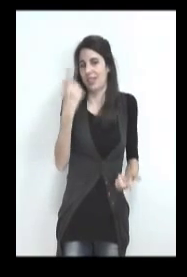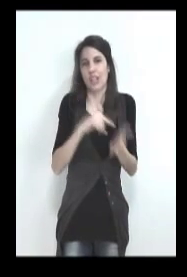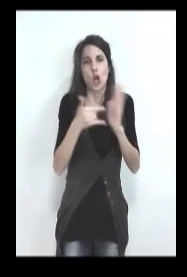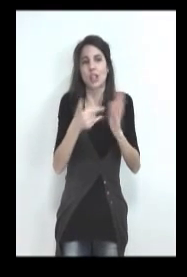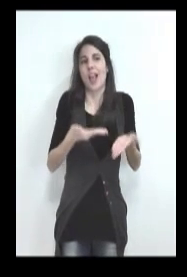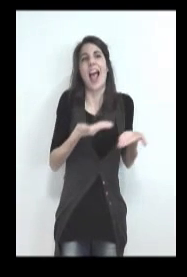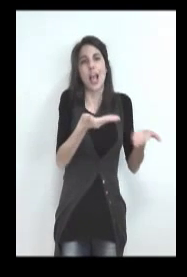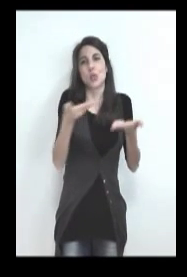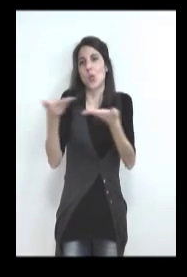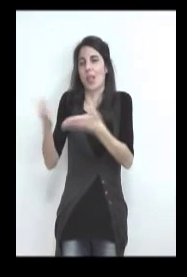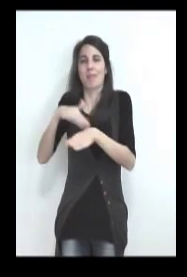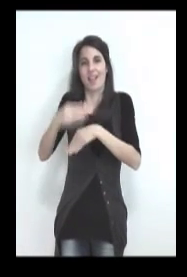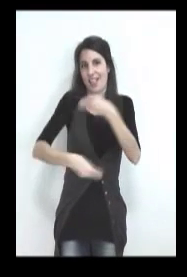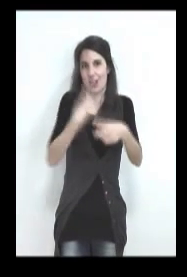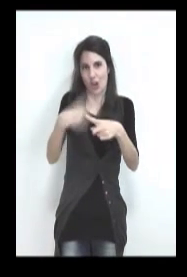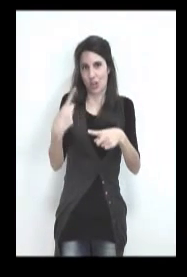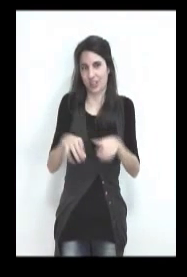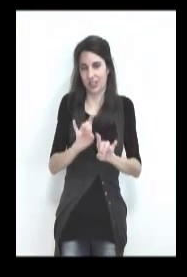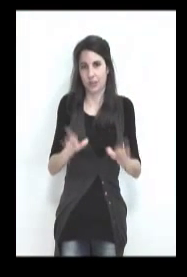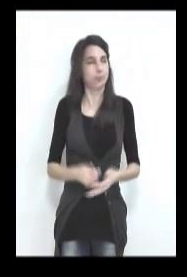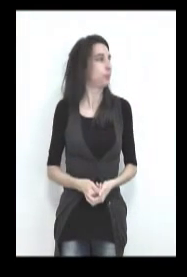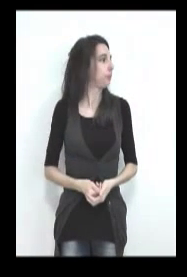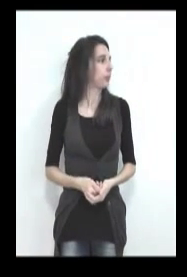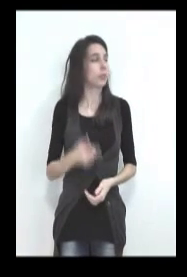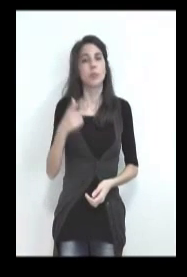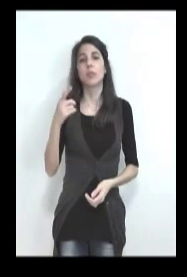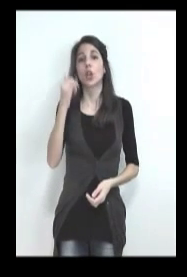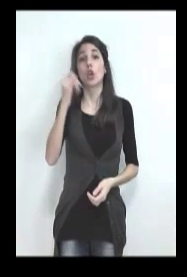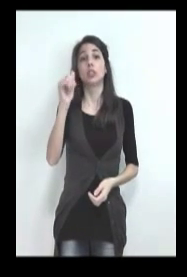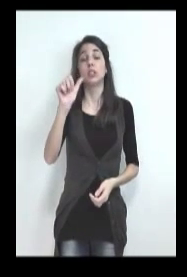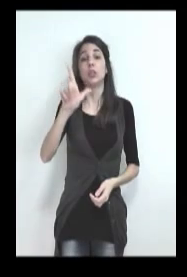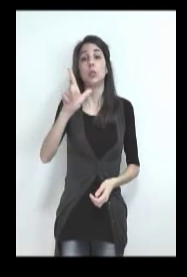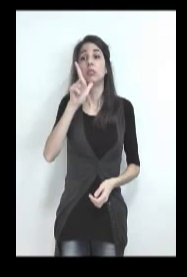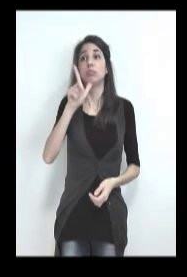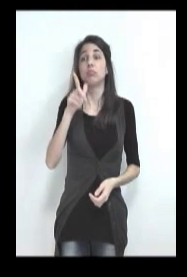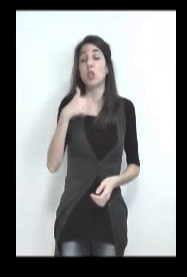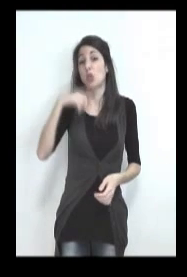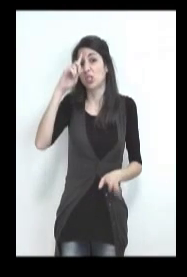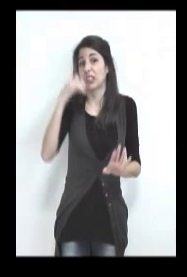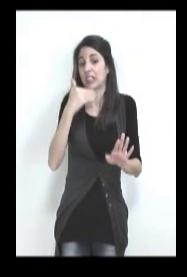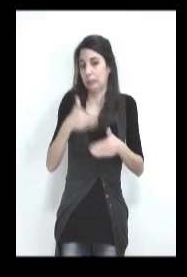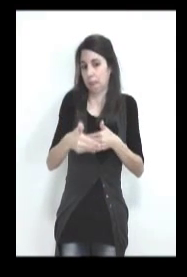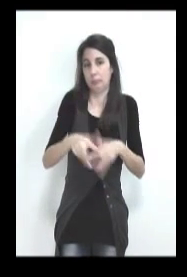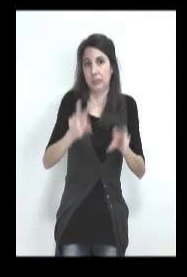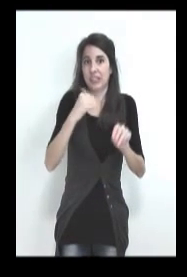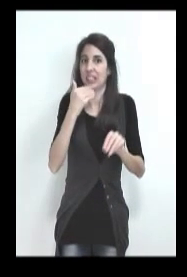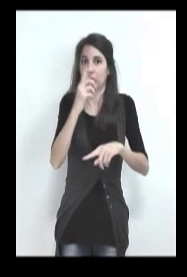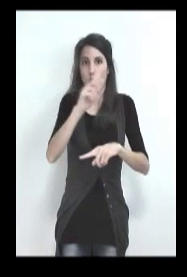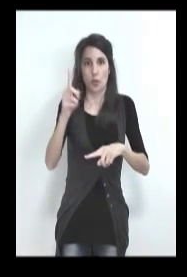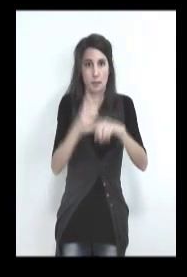ayuda a ejecutar, ¿no? Casi, no sé si tenéis algo más que añadir, pero casi para acabar, pues son casi las